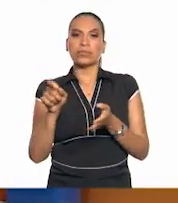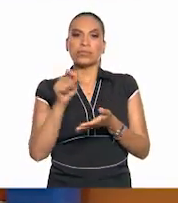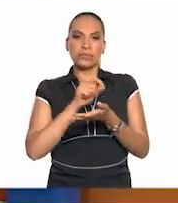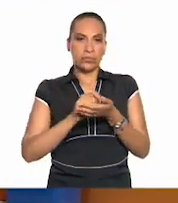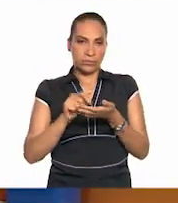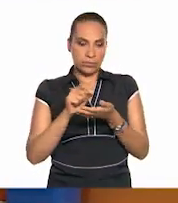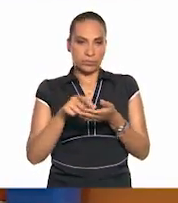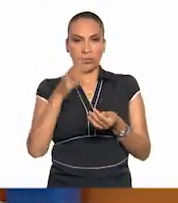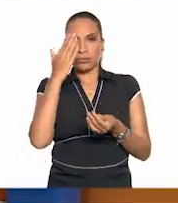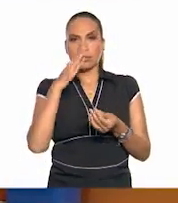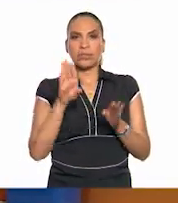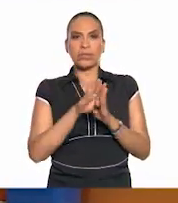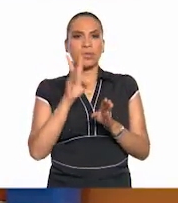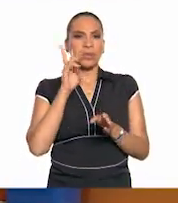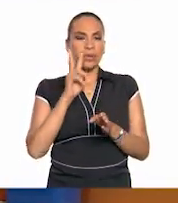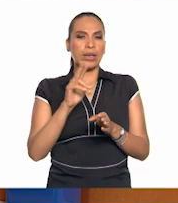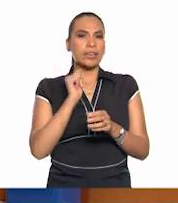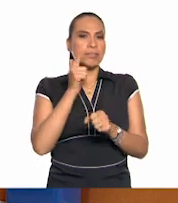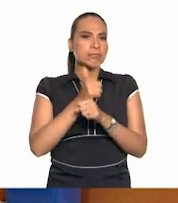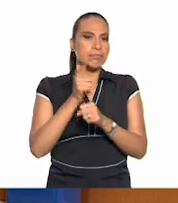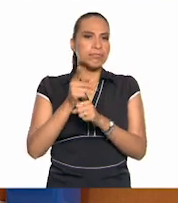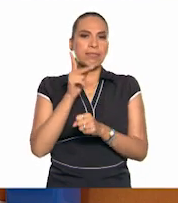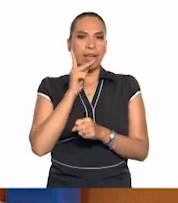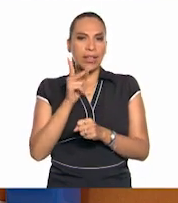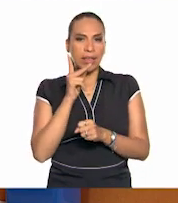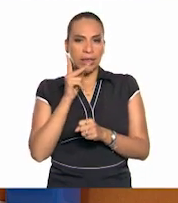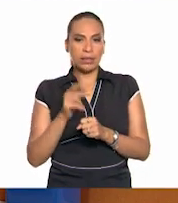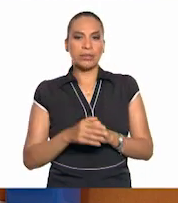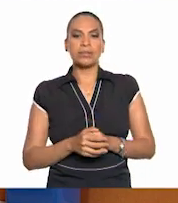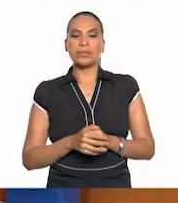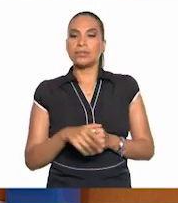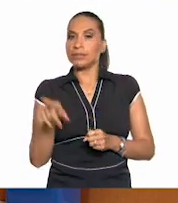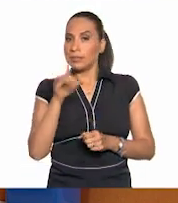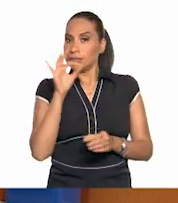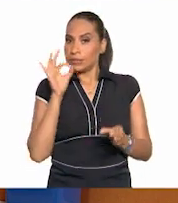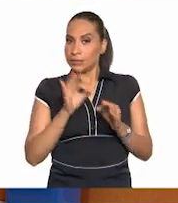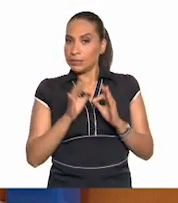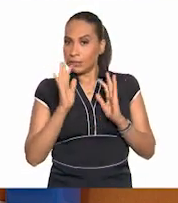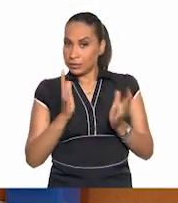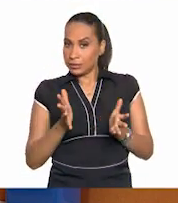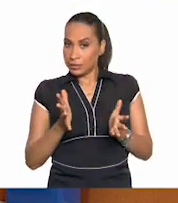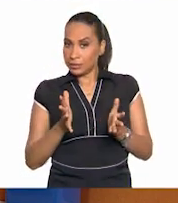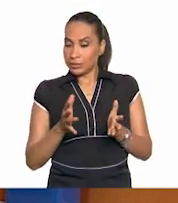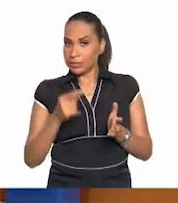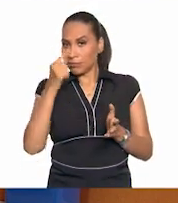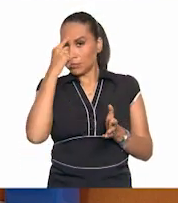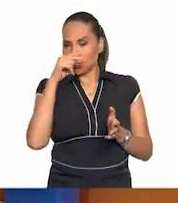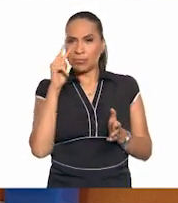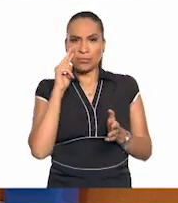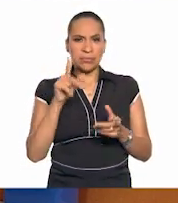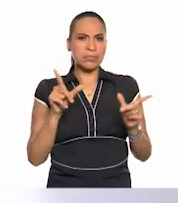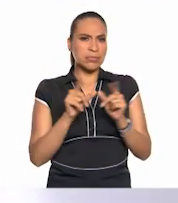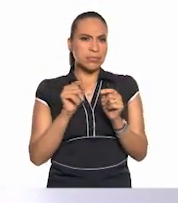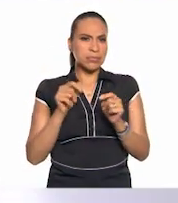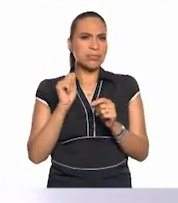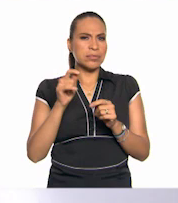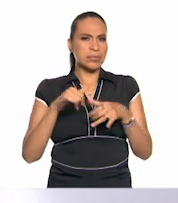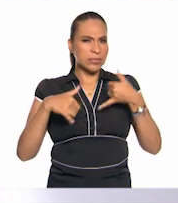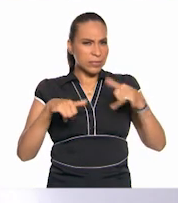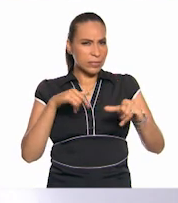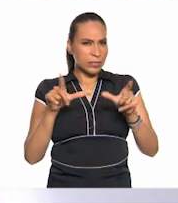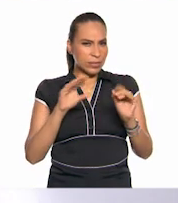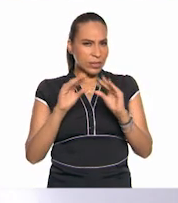Ajá. Ya supimos cómo identificar las palabras clave. Exacto. ¿Están listos y listas para ver la cápsula de títeres? ¡Sí!